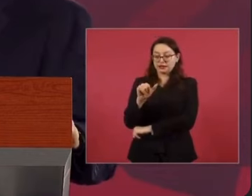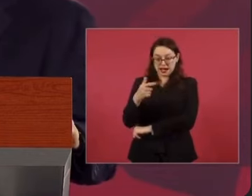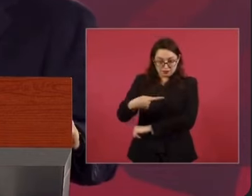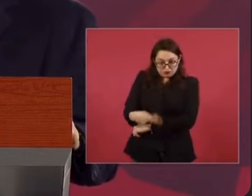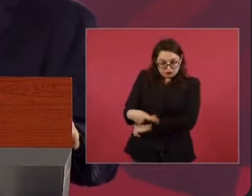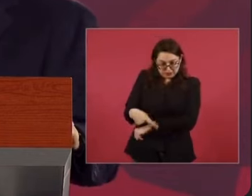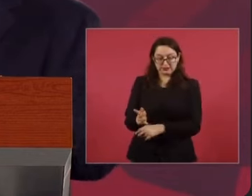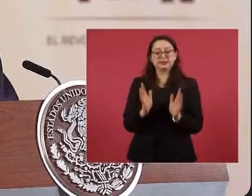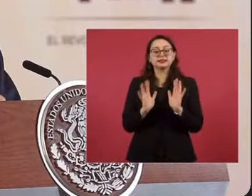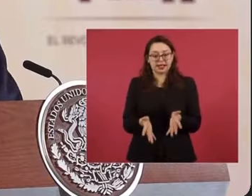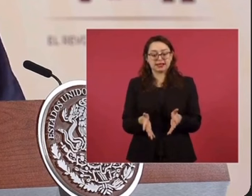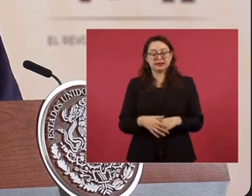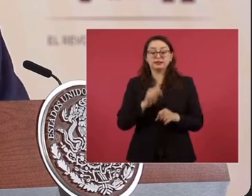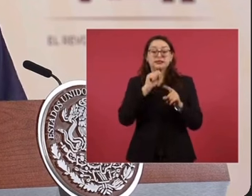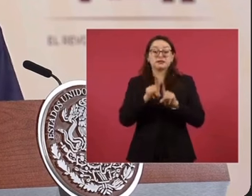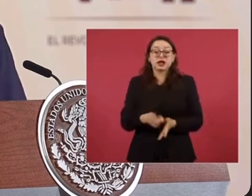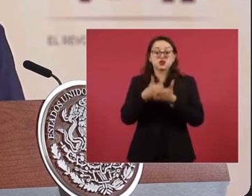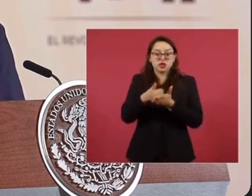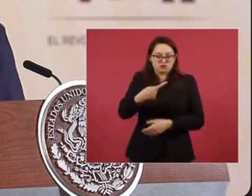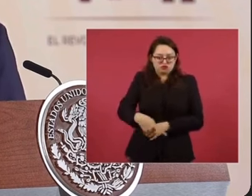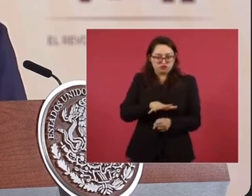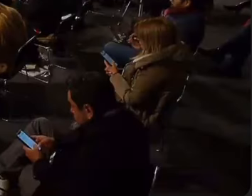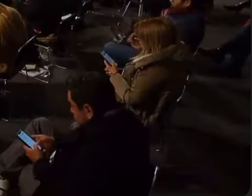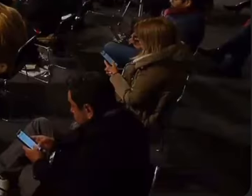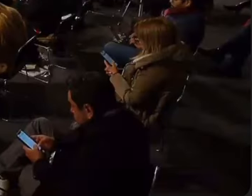patria, que también nos da independencia.